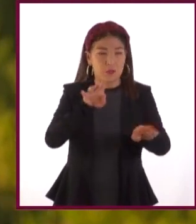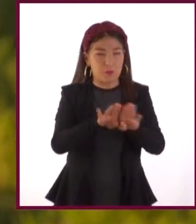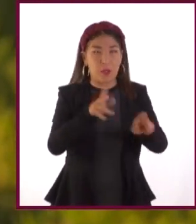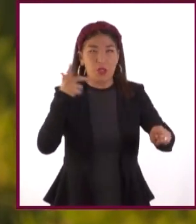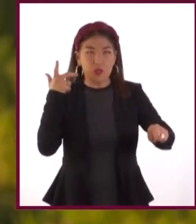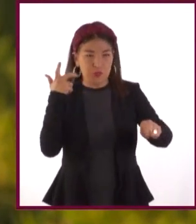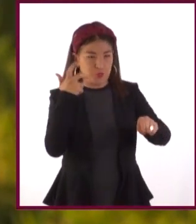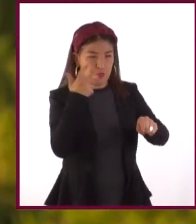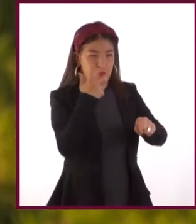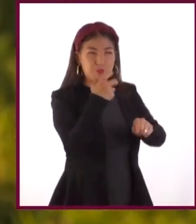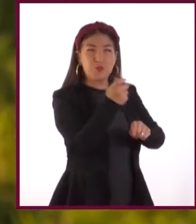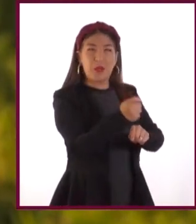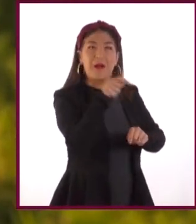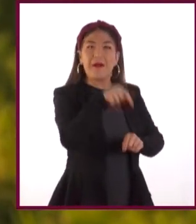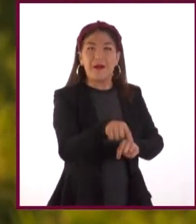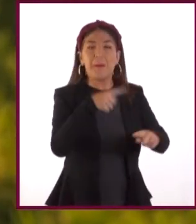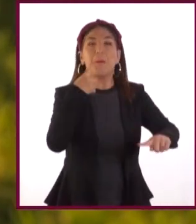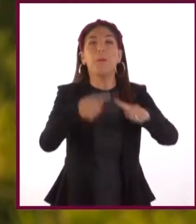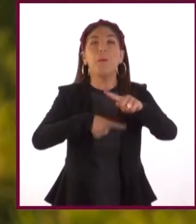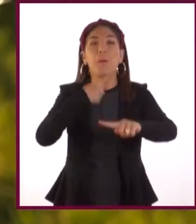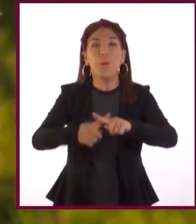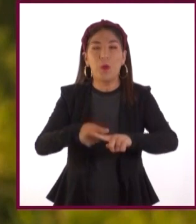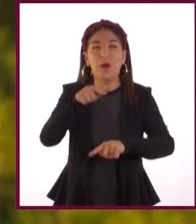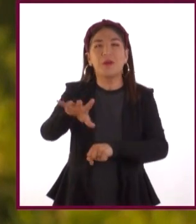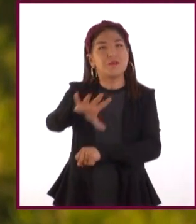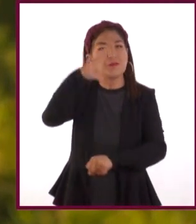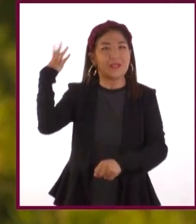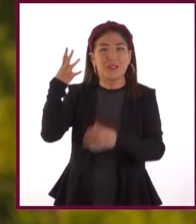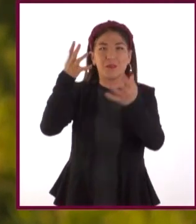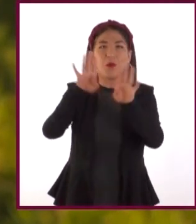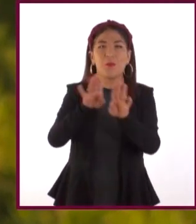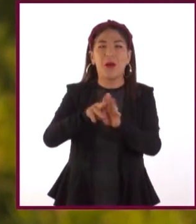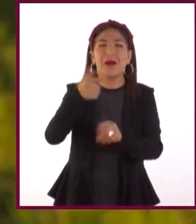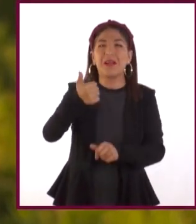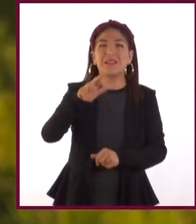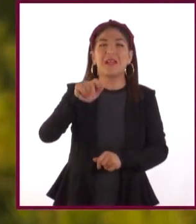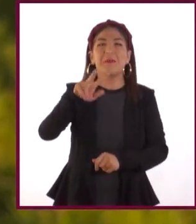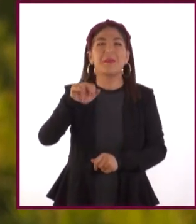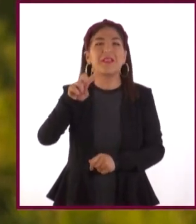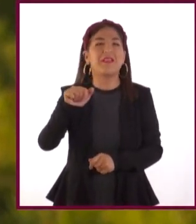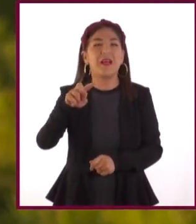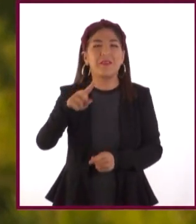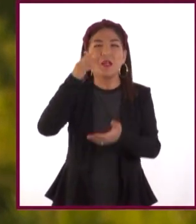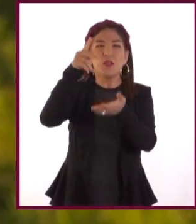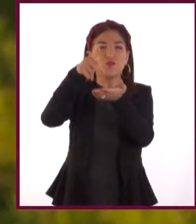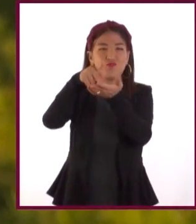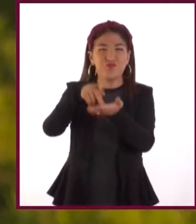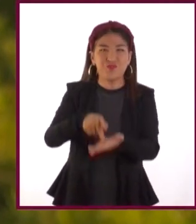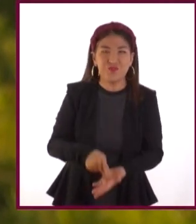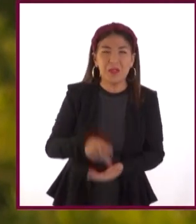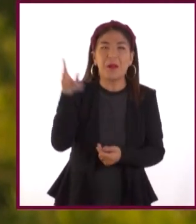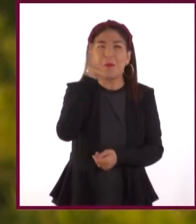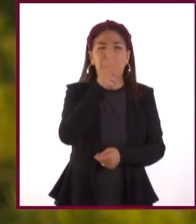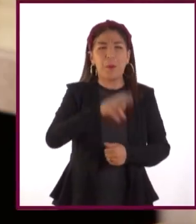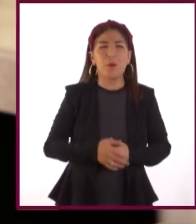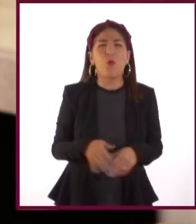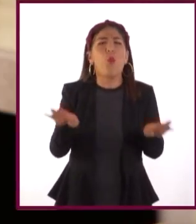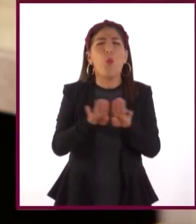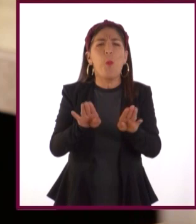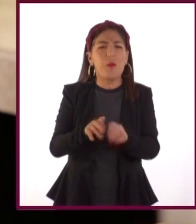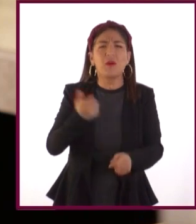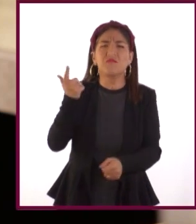ser proporcional a cuánto es la masa. Pero prácticamente uno toma la densidad del aire y calcula su volumen, pues